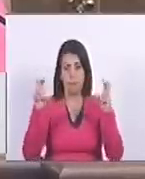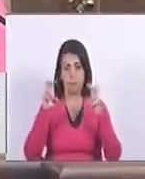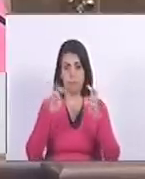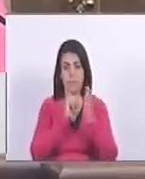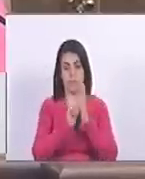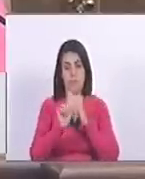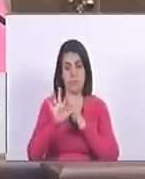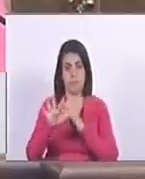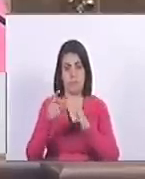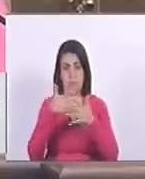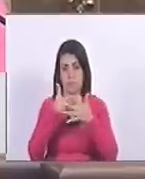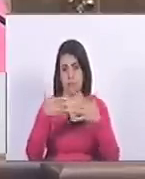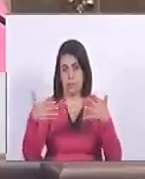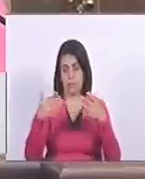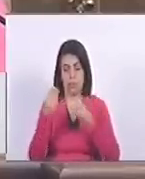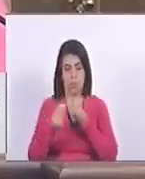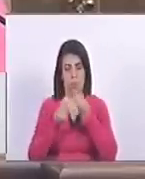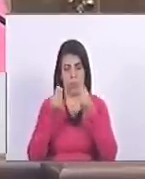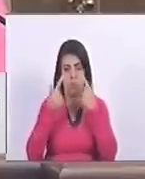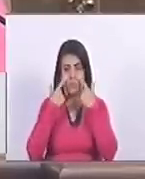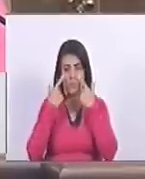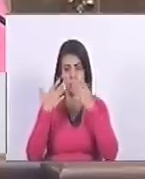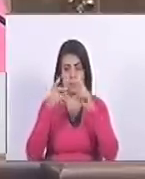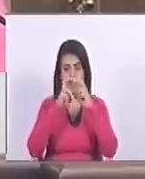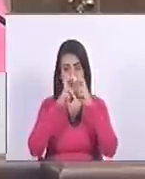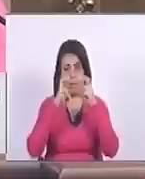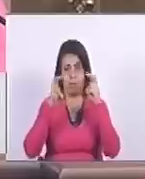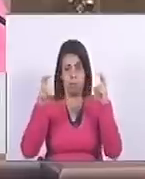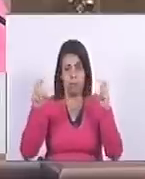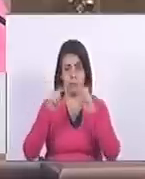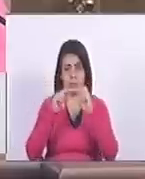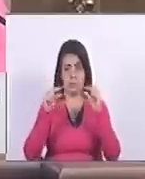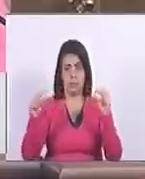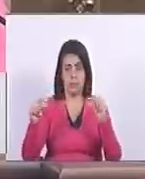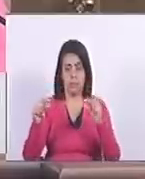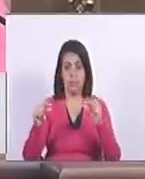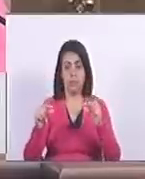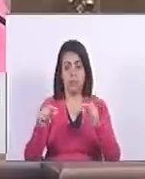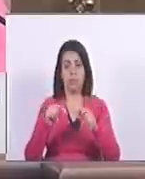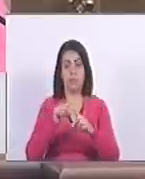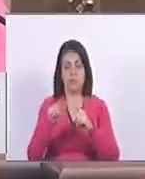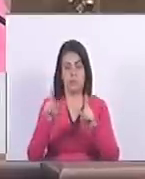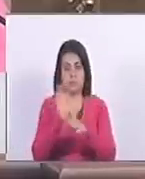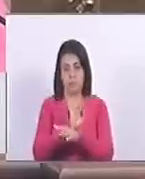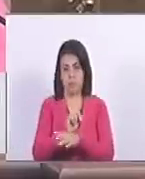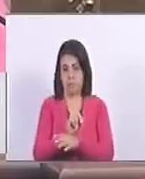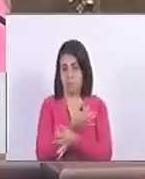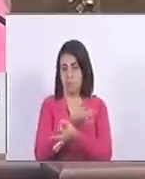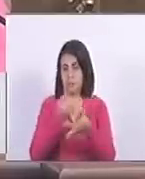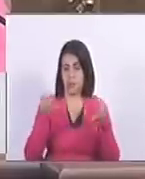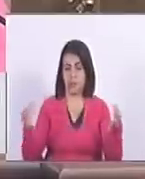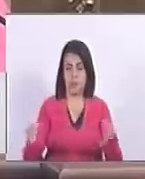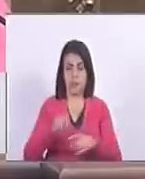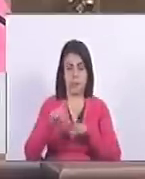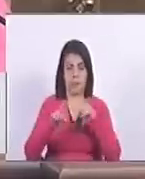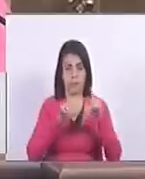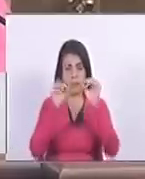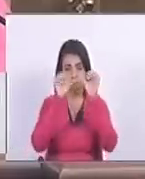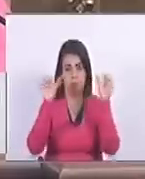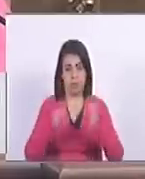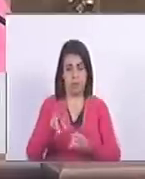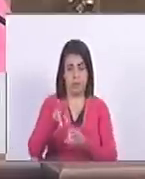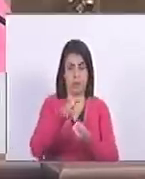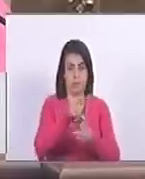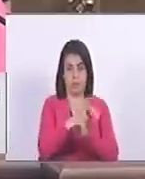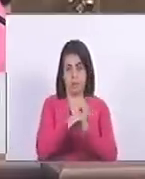artículo 5, el cual queda redactado en los siguientes términos. Epígrafe, eficiencia y eficacia en la gestión del sistema